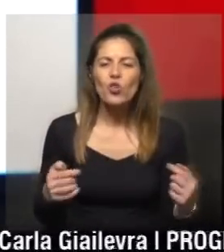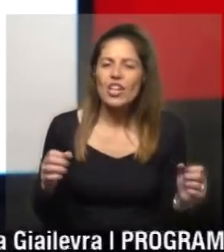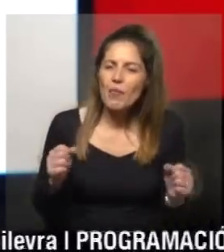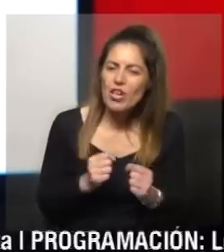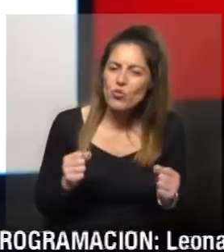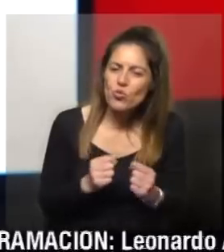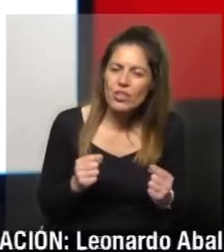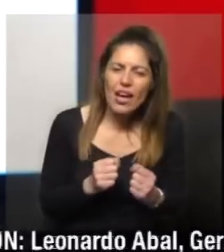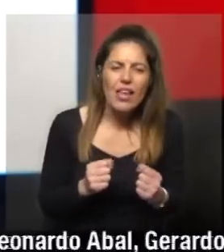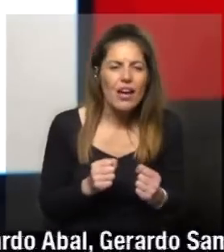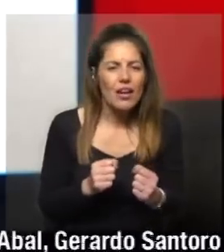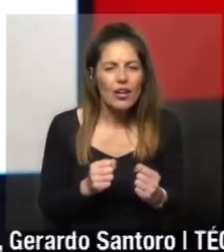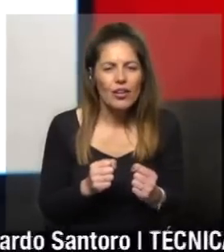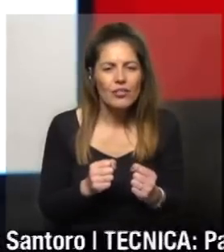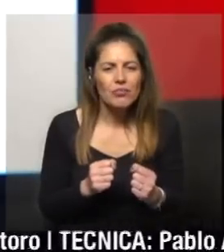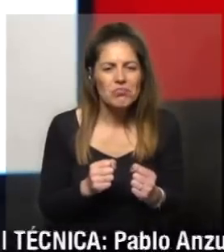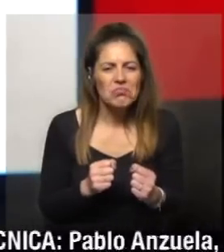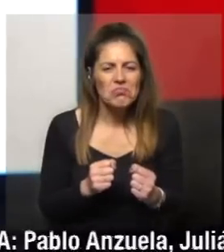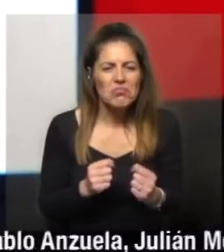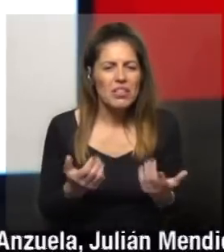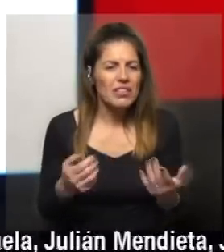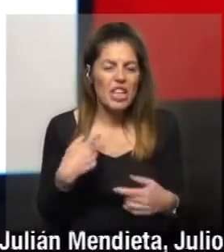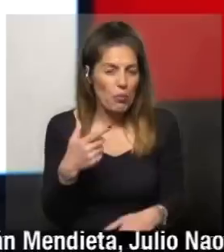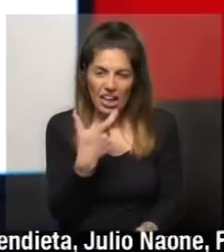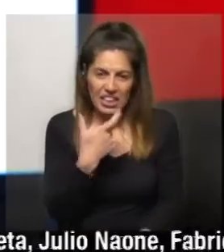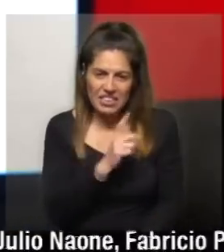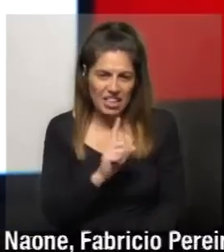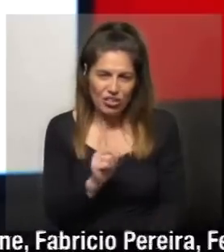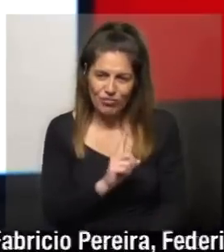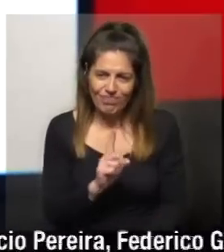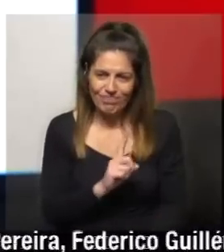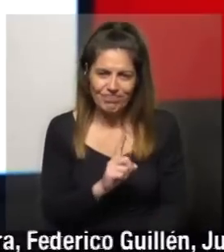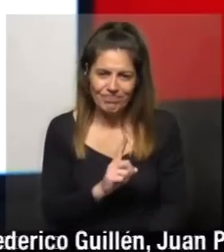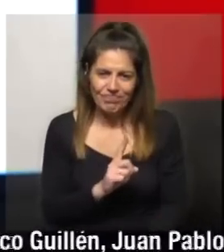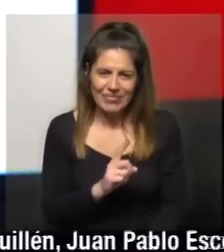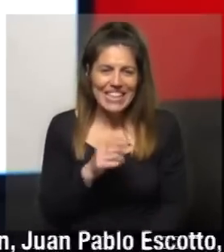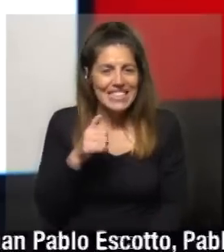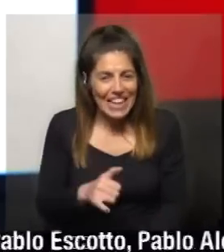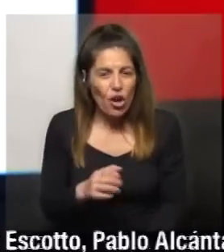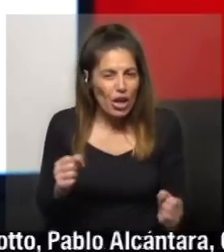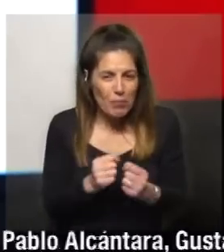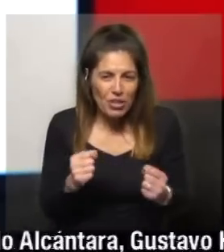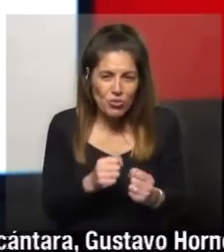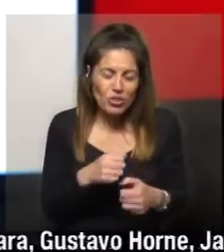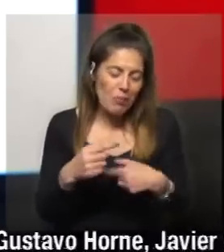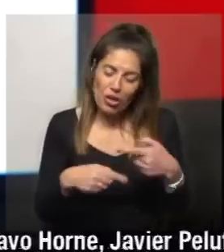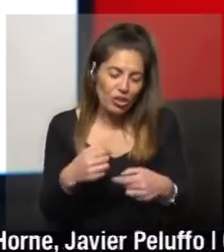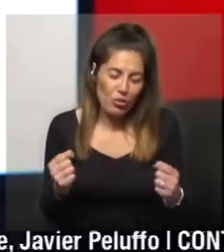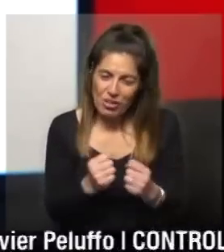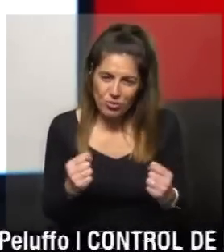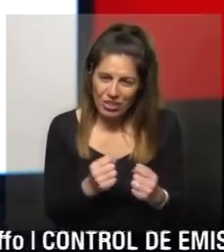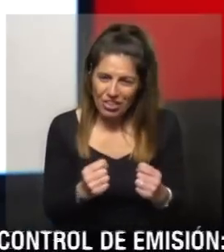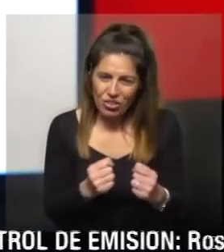asustara no pasó a darme risa después no qué te pasó o sea si hay algo que me asusta me siguió asustando